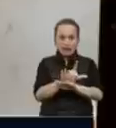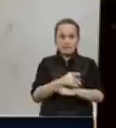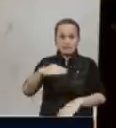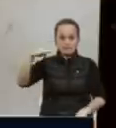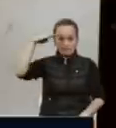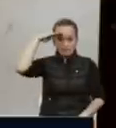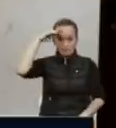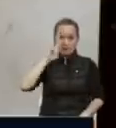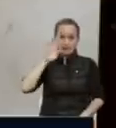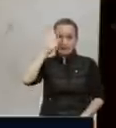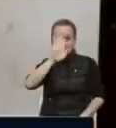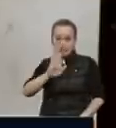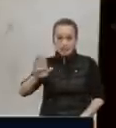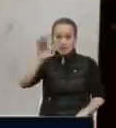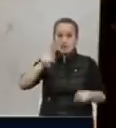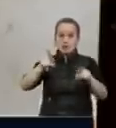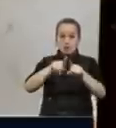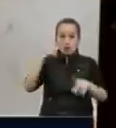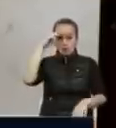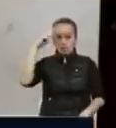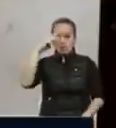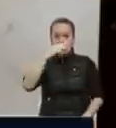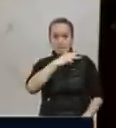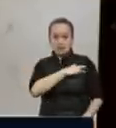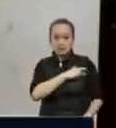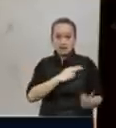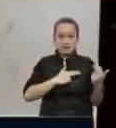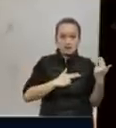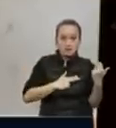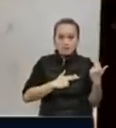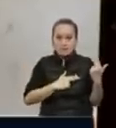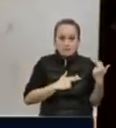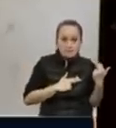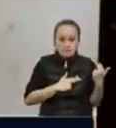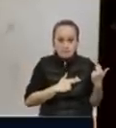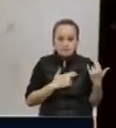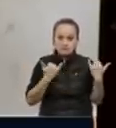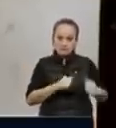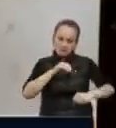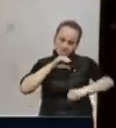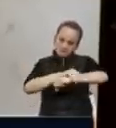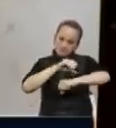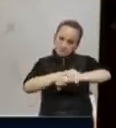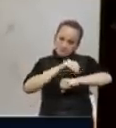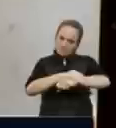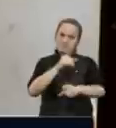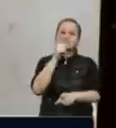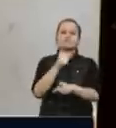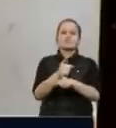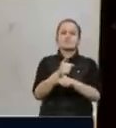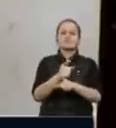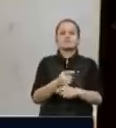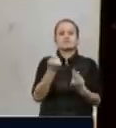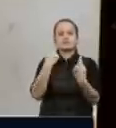Policía Nacional y también el Ejército han logrado hacer efectivas.